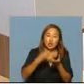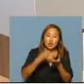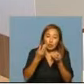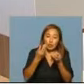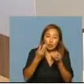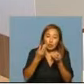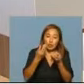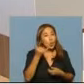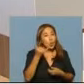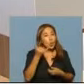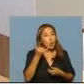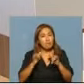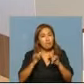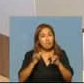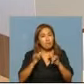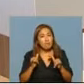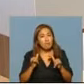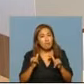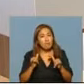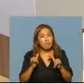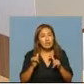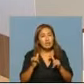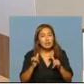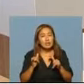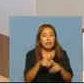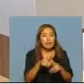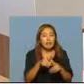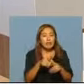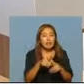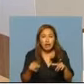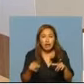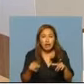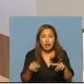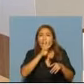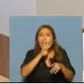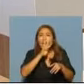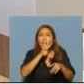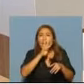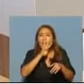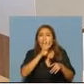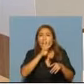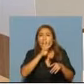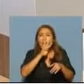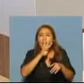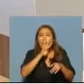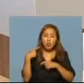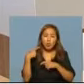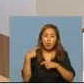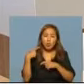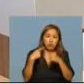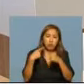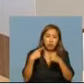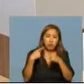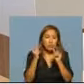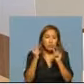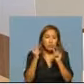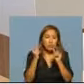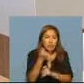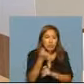Bueno, una campaña, ¿no? Que ha sido bastante complicada, el amarillamiento. Viene complicada la campaña de este año,